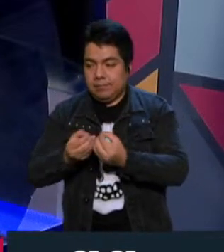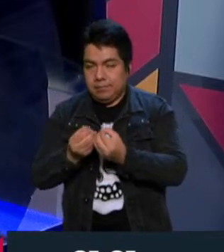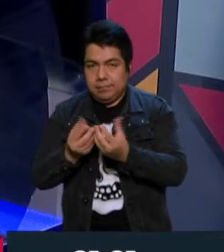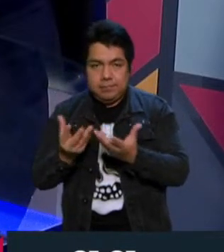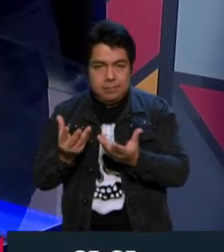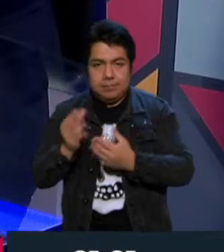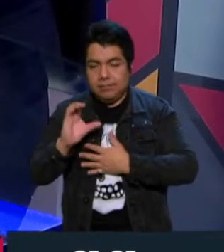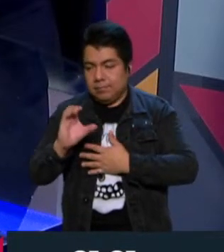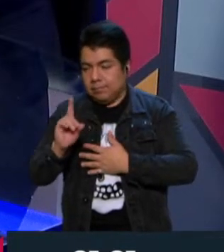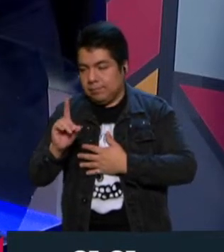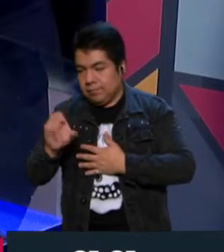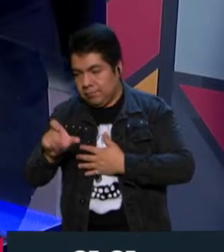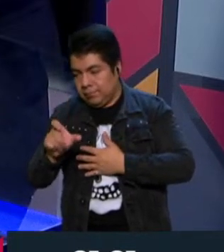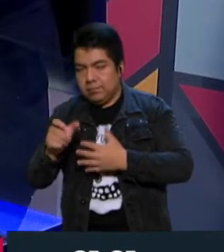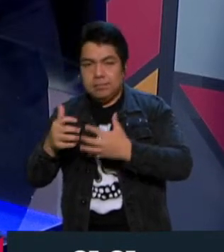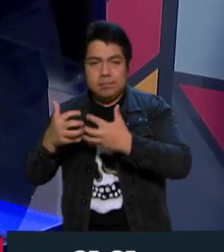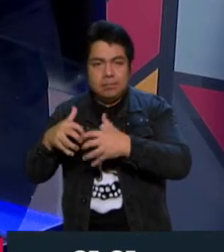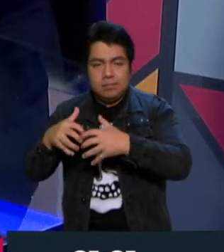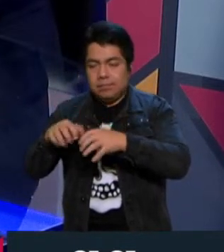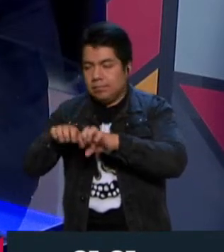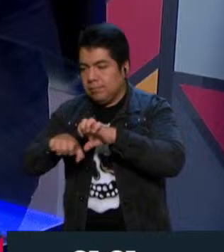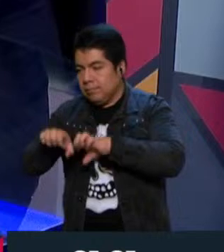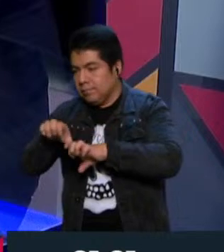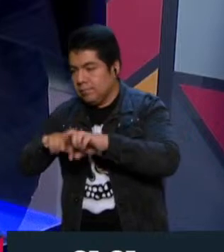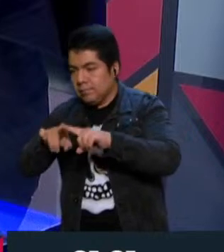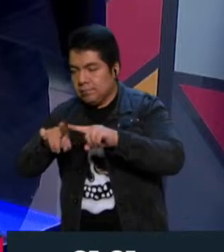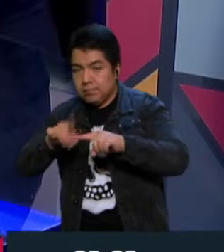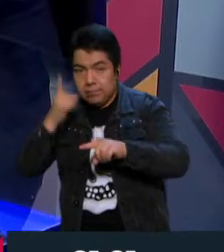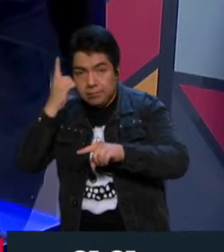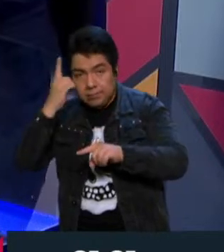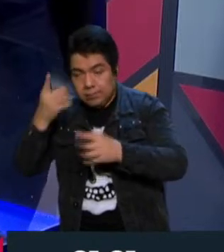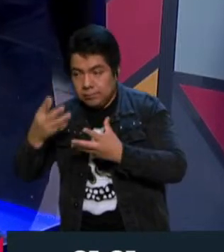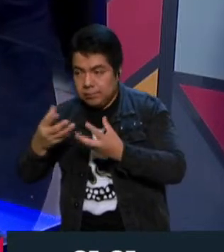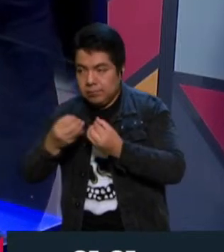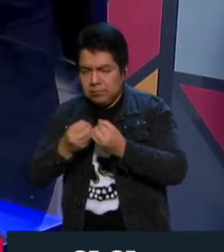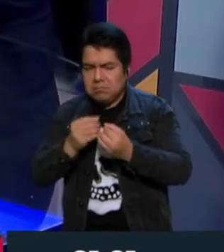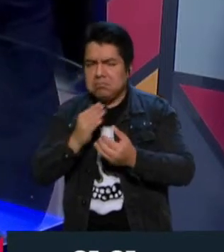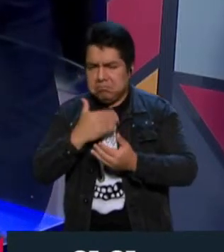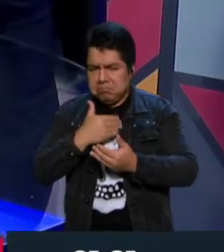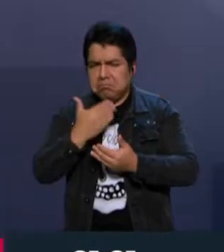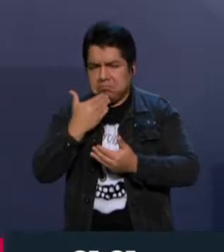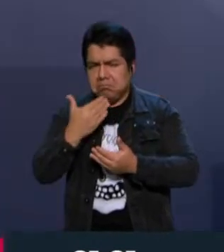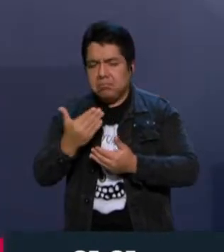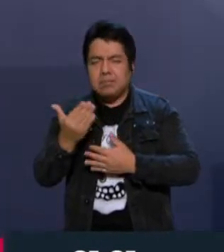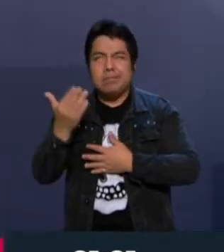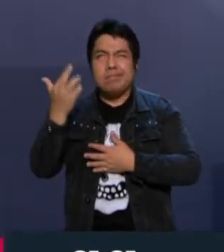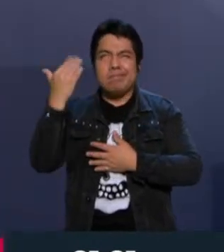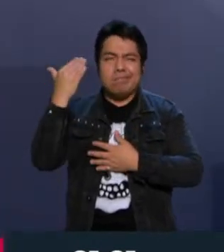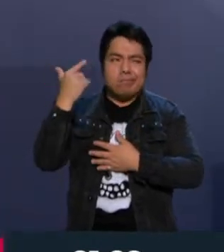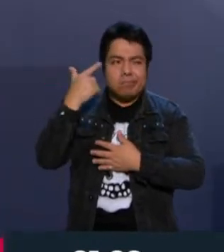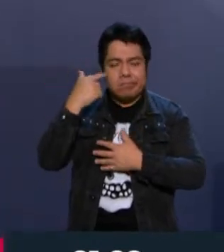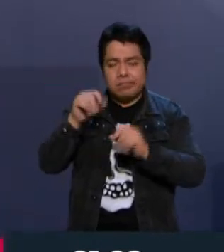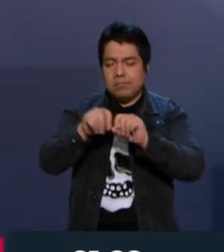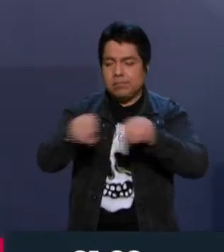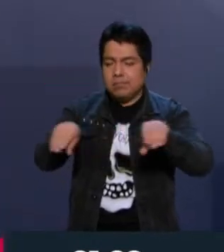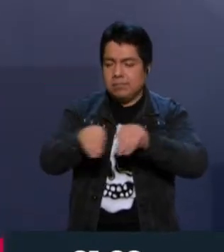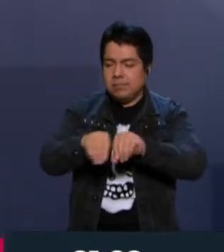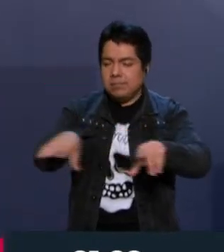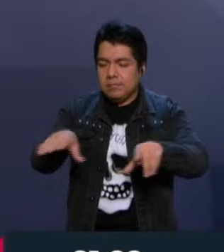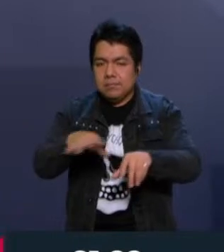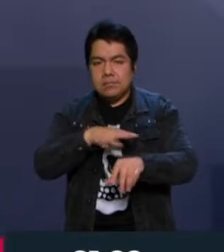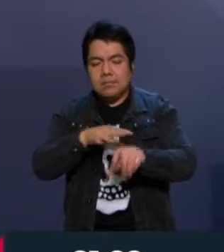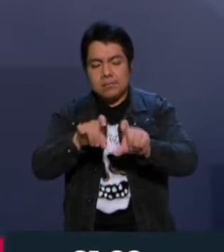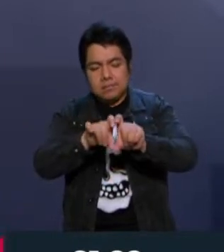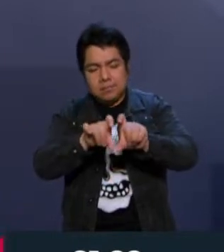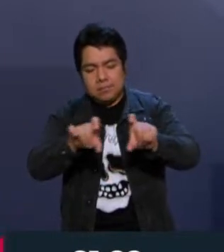México, con el empresariado y así, para ver cómo le hacemos. Hay rutas, ¿no? Y también recuerdo una frase que diste en uno de tus informes legislativos, que